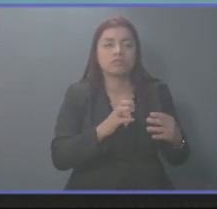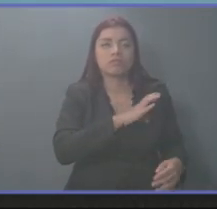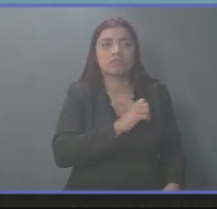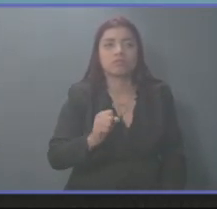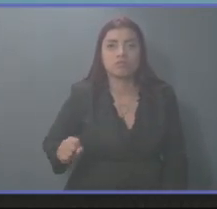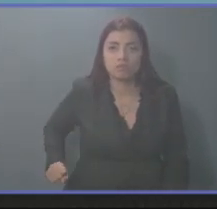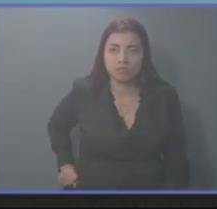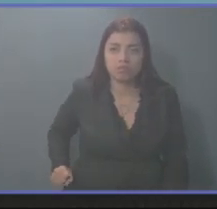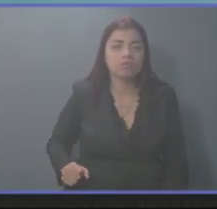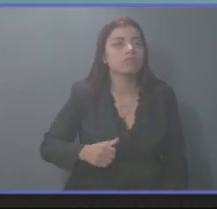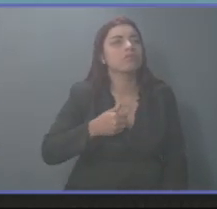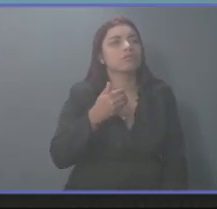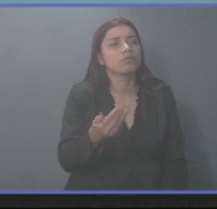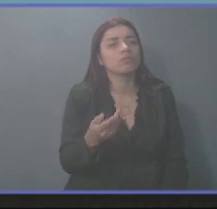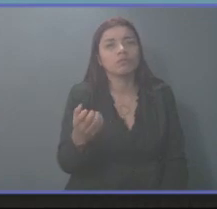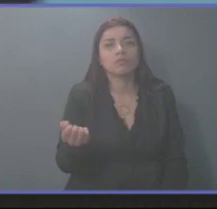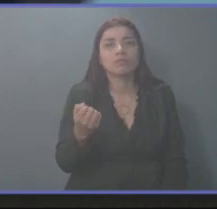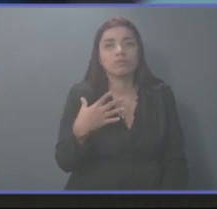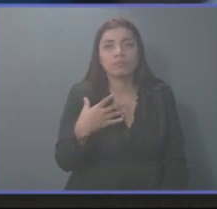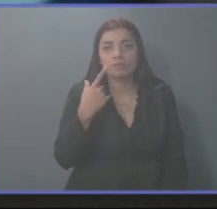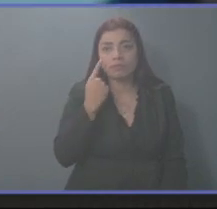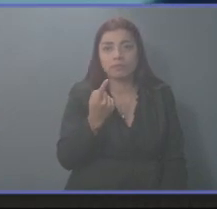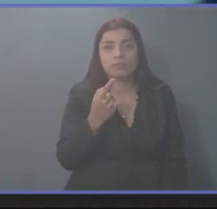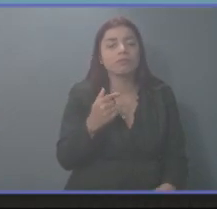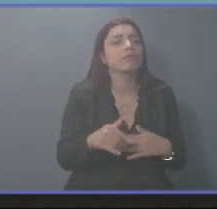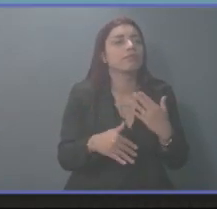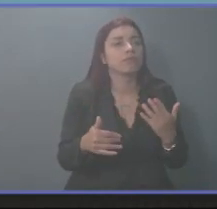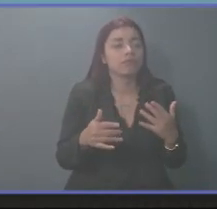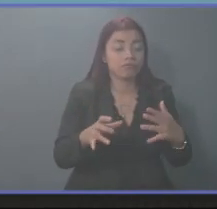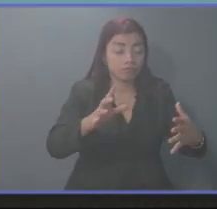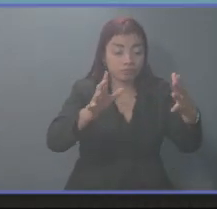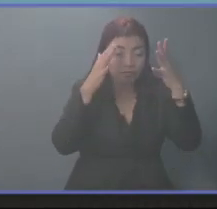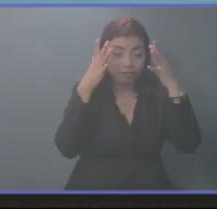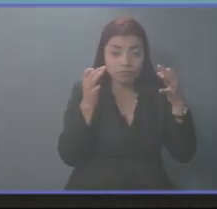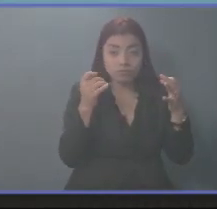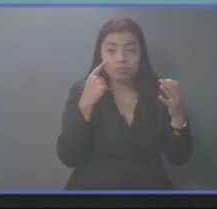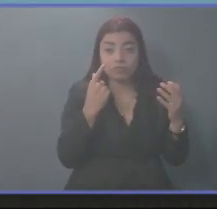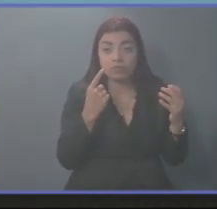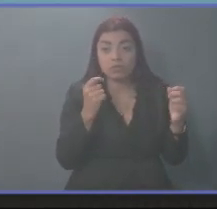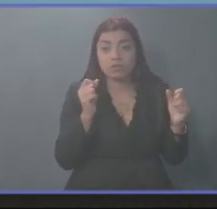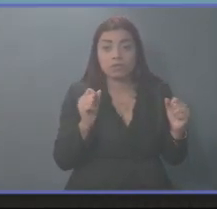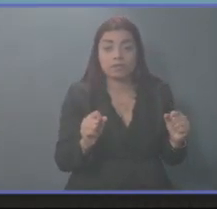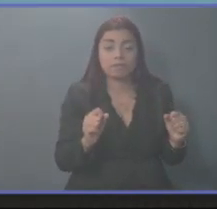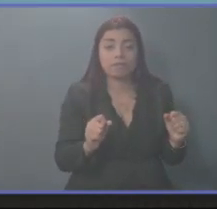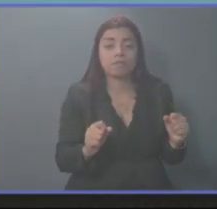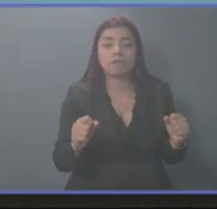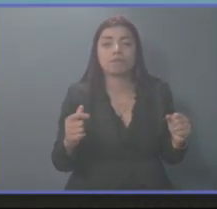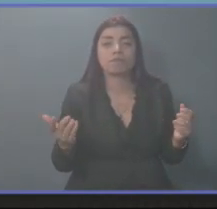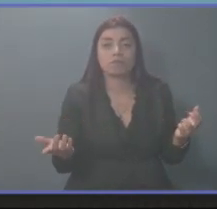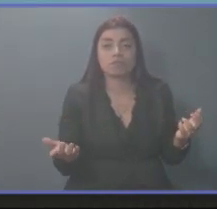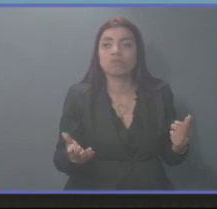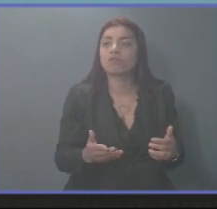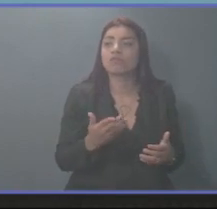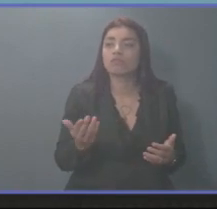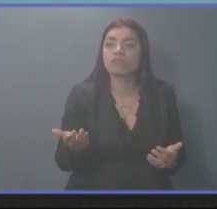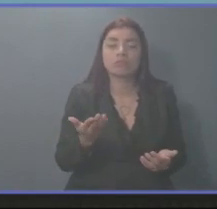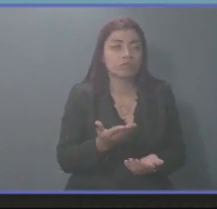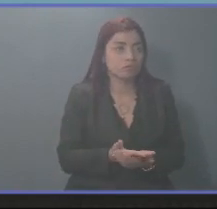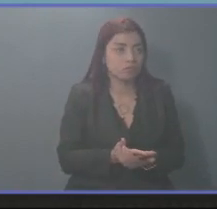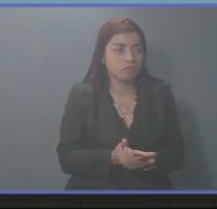salvadoreña, y con esto me refiero a diferentes sentencias que la sala ha emitido donde se